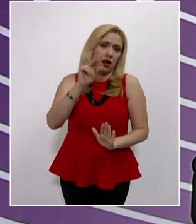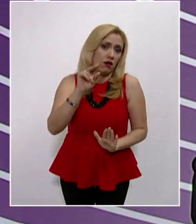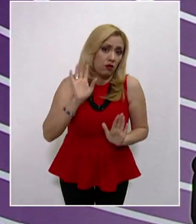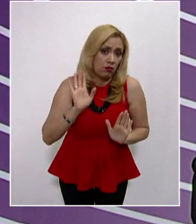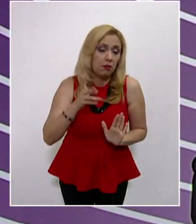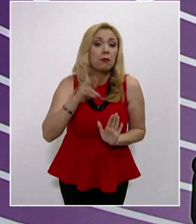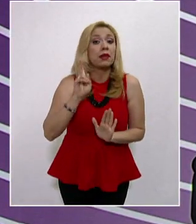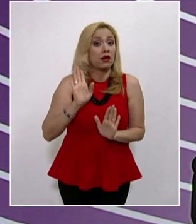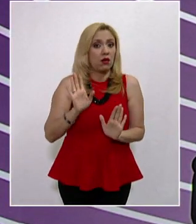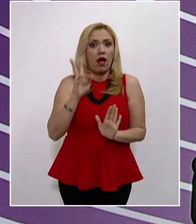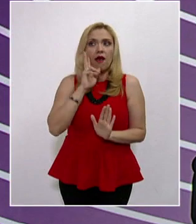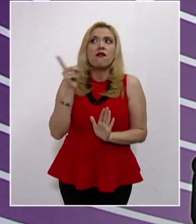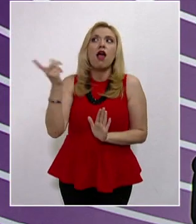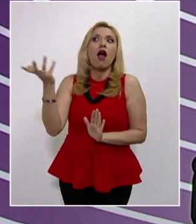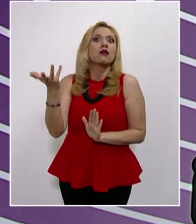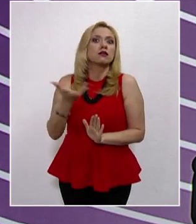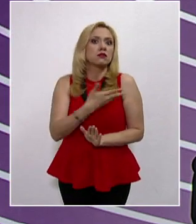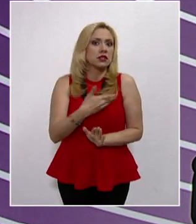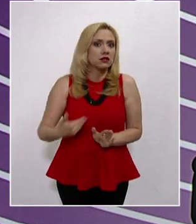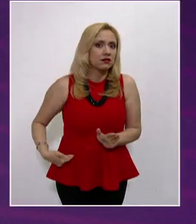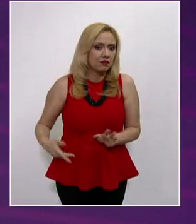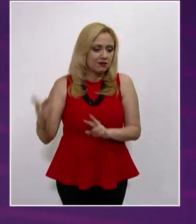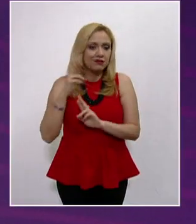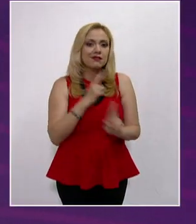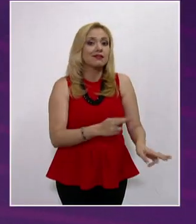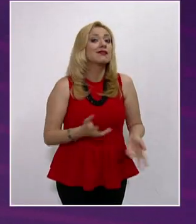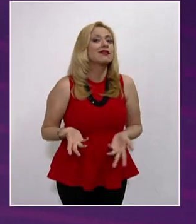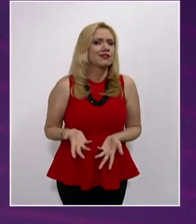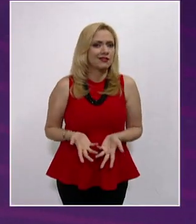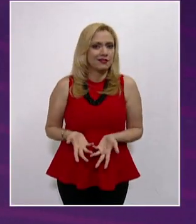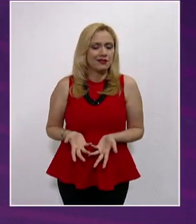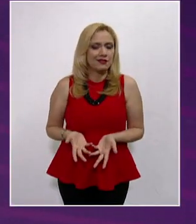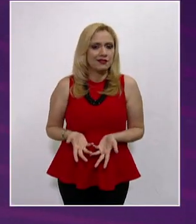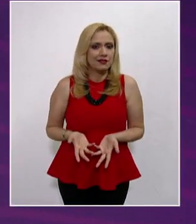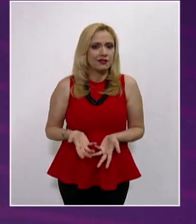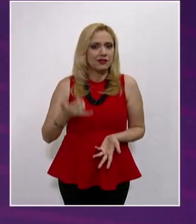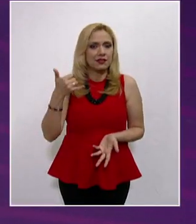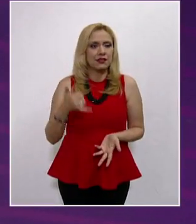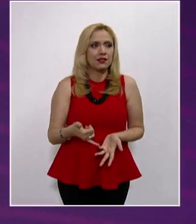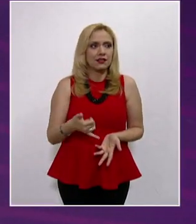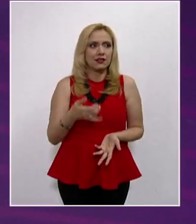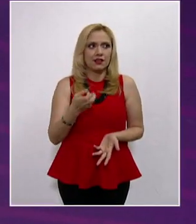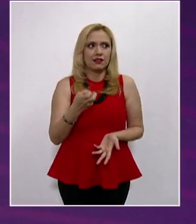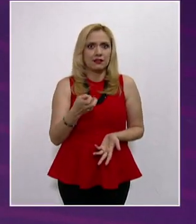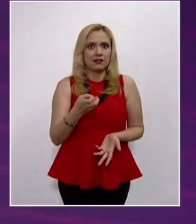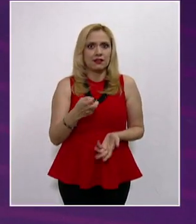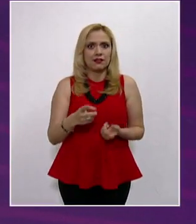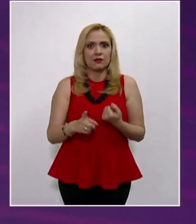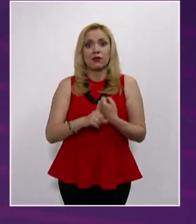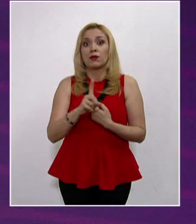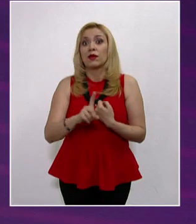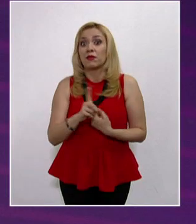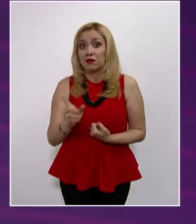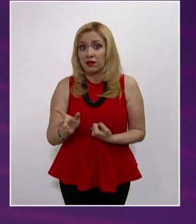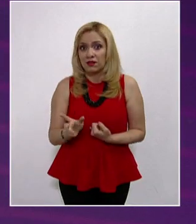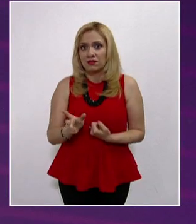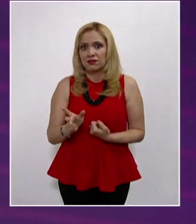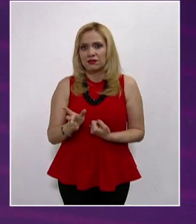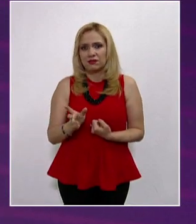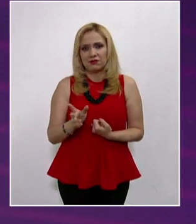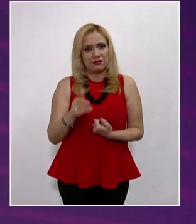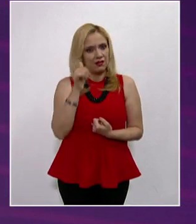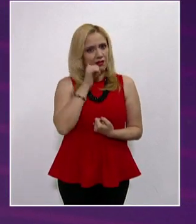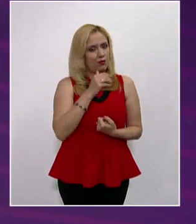una constante en muchos lugares, y la respuesta frente a esos sucesos siempre ha sido de